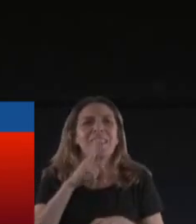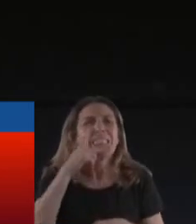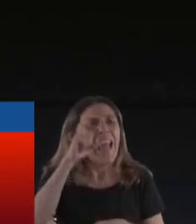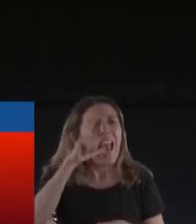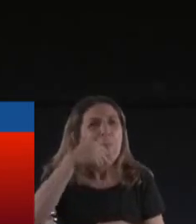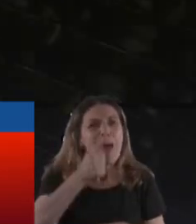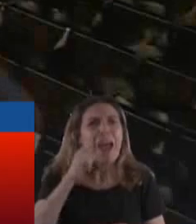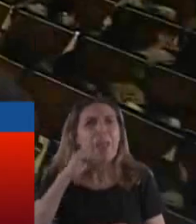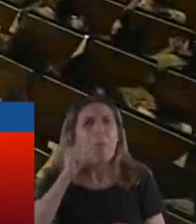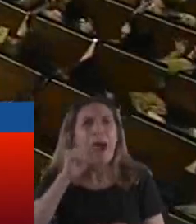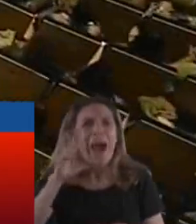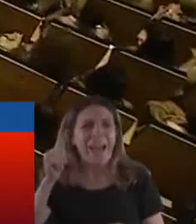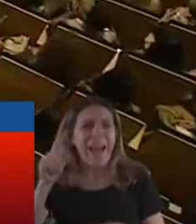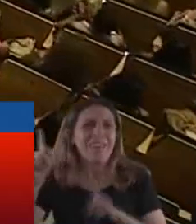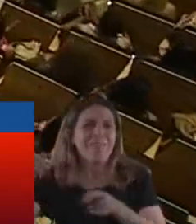estar.